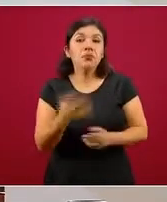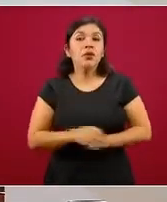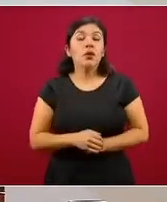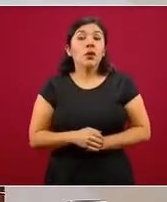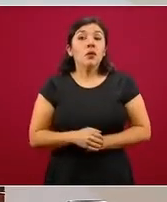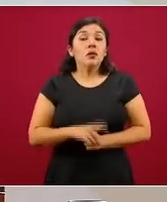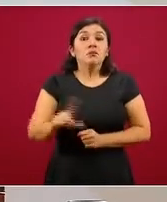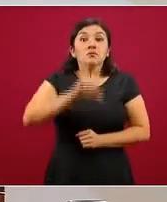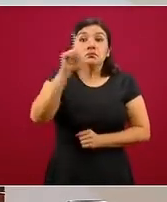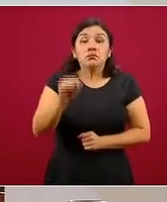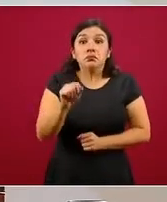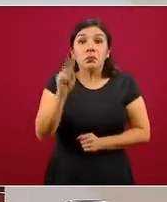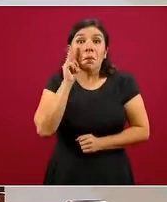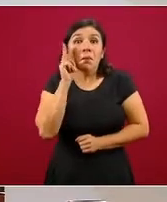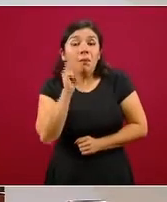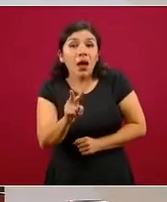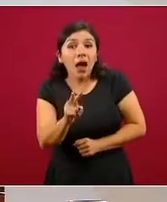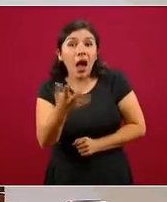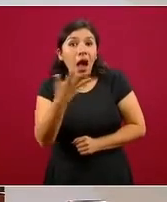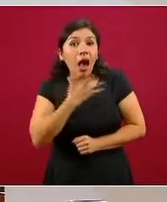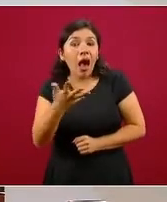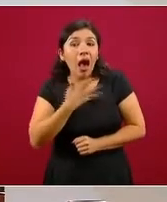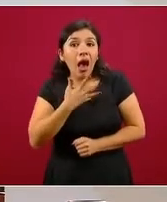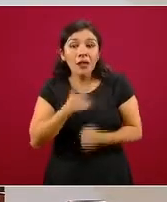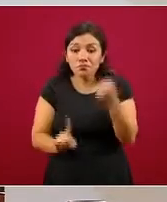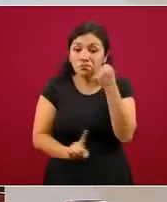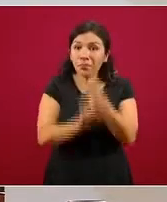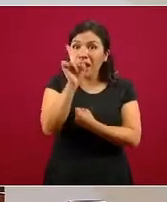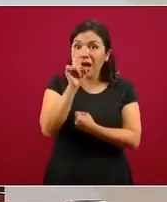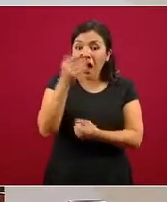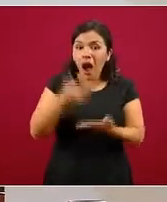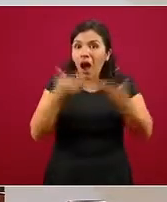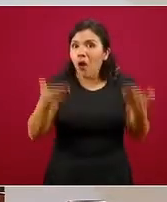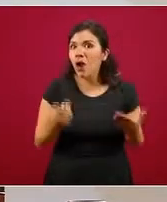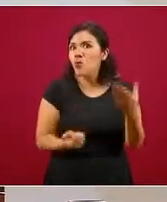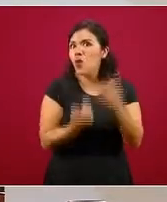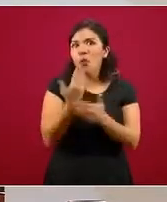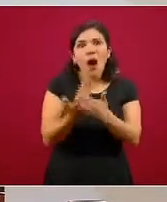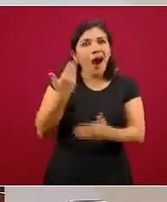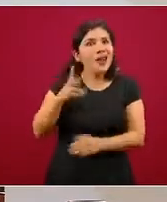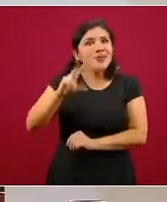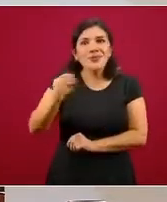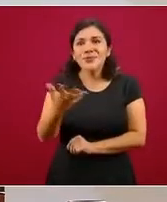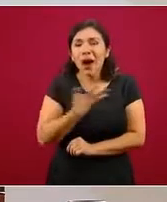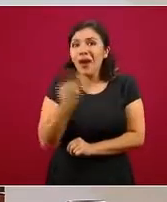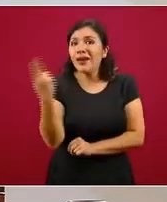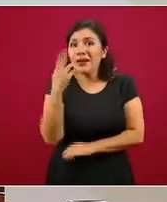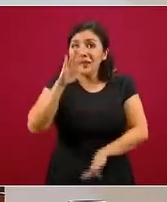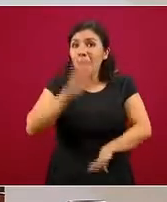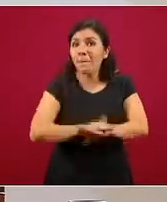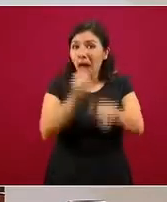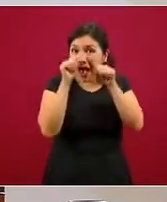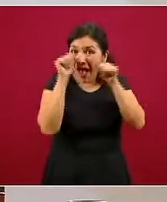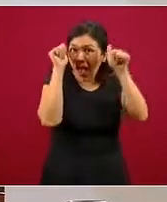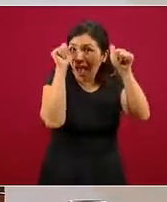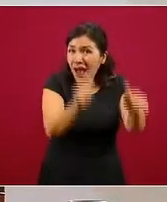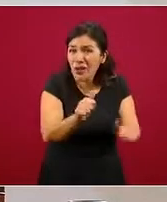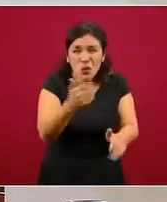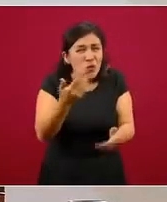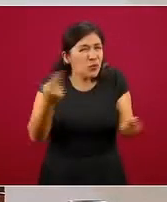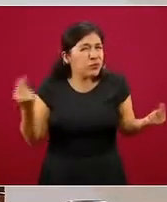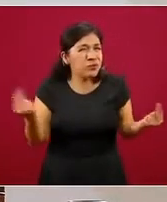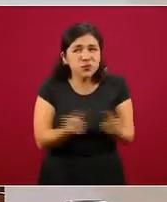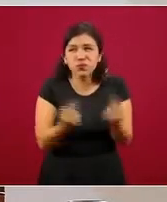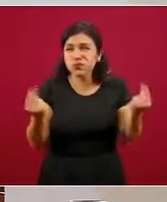Cuando se ve enfrentado a una situación inusual en la que se requiere atención masiva,